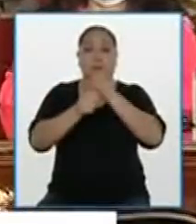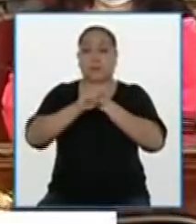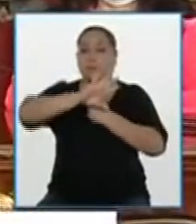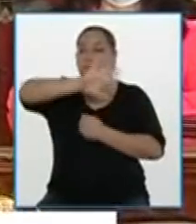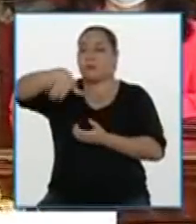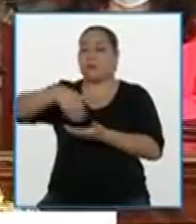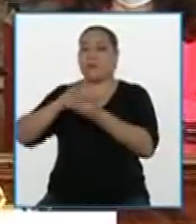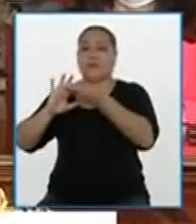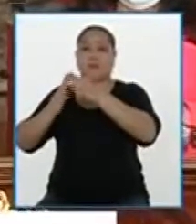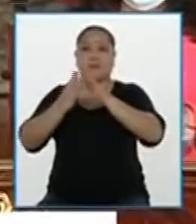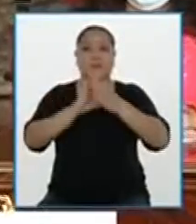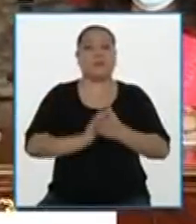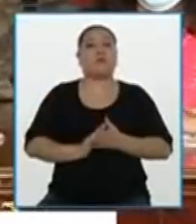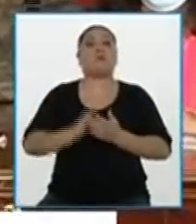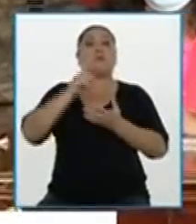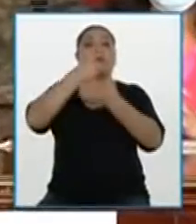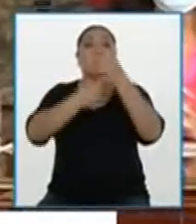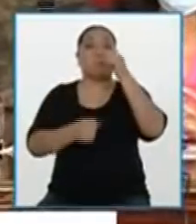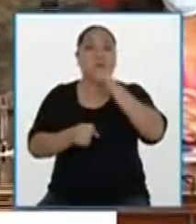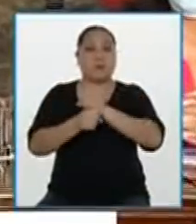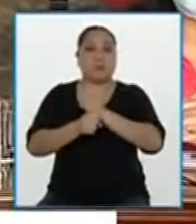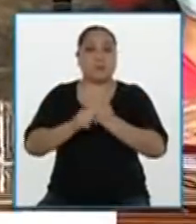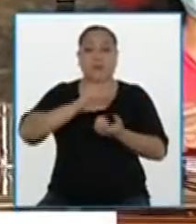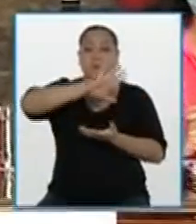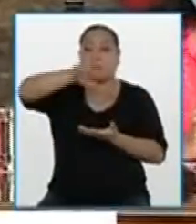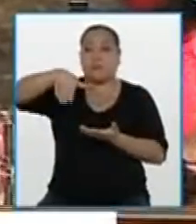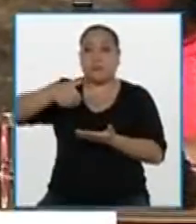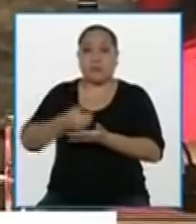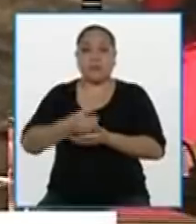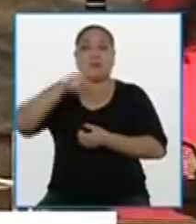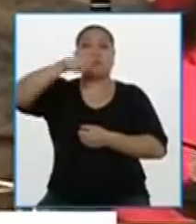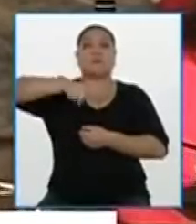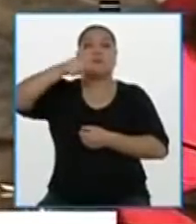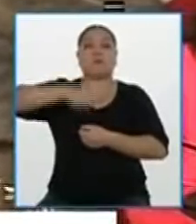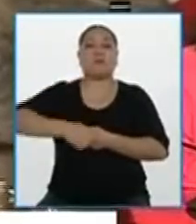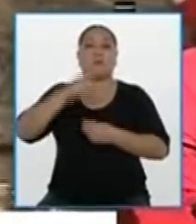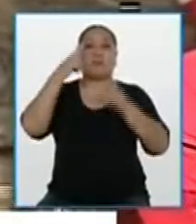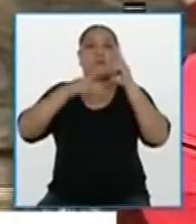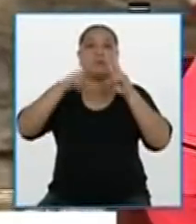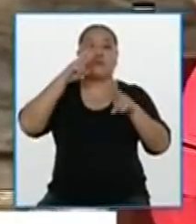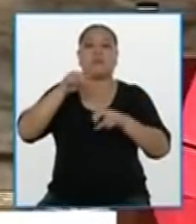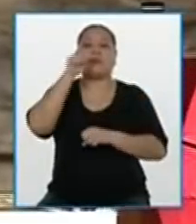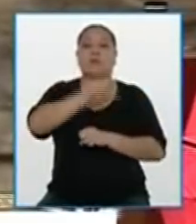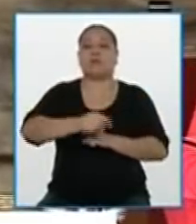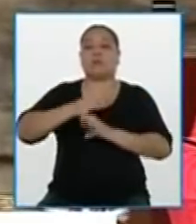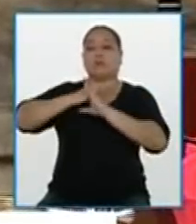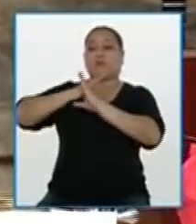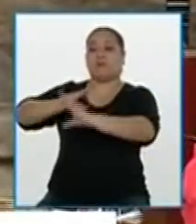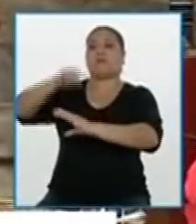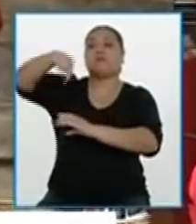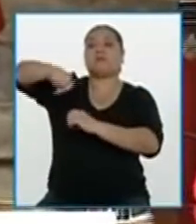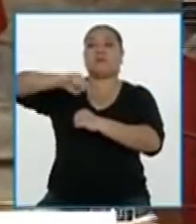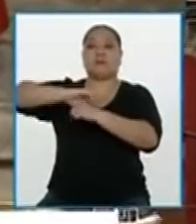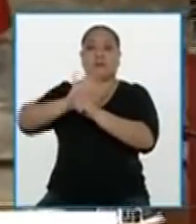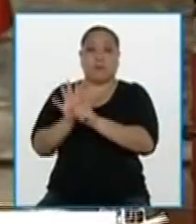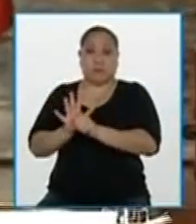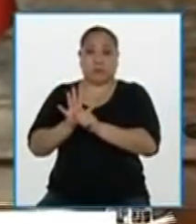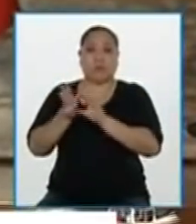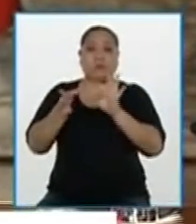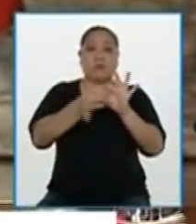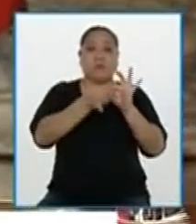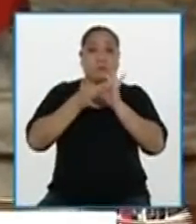2021. Y el ministro Mendoza, además, creo que eso lo tiene muy claro, y yo espero también